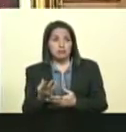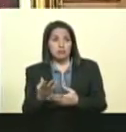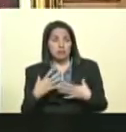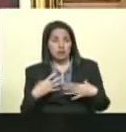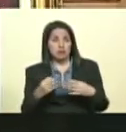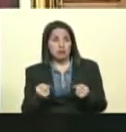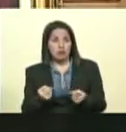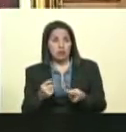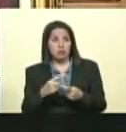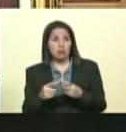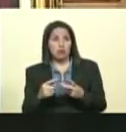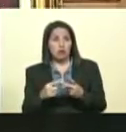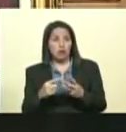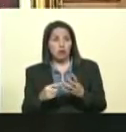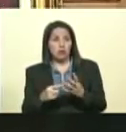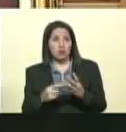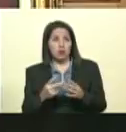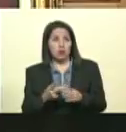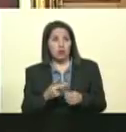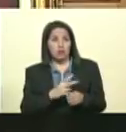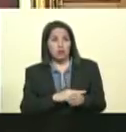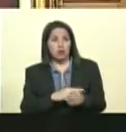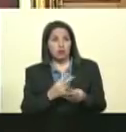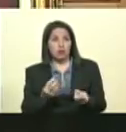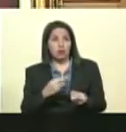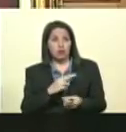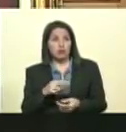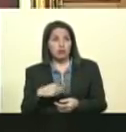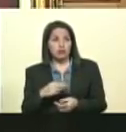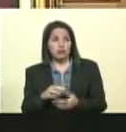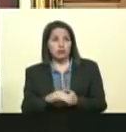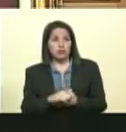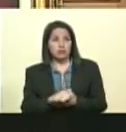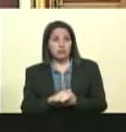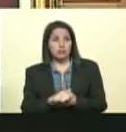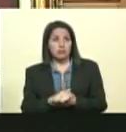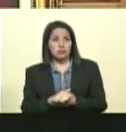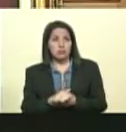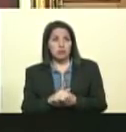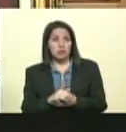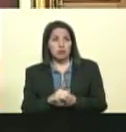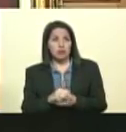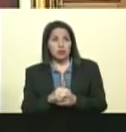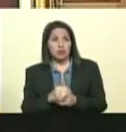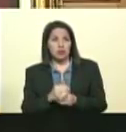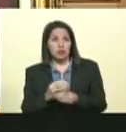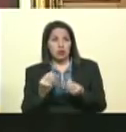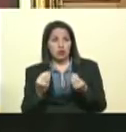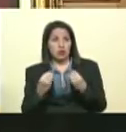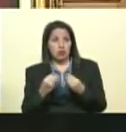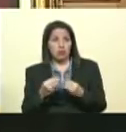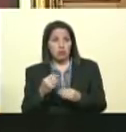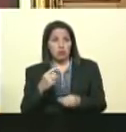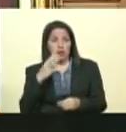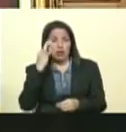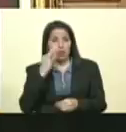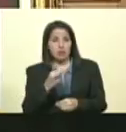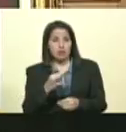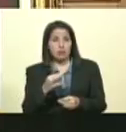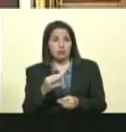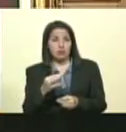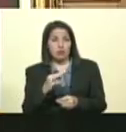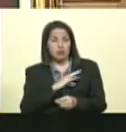campos terminaron peor que los viejos sindicalistas, ADECO. Y bueno, seguimos creyendo en el proyecto y